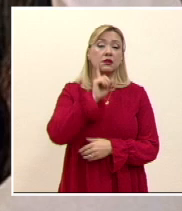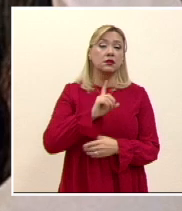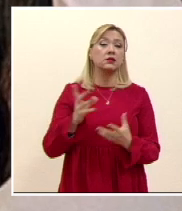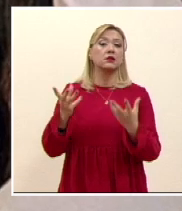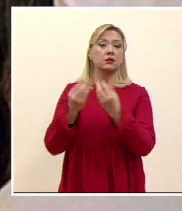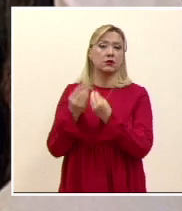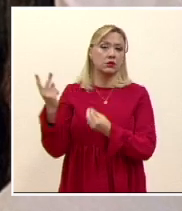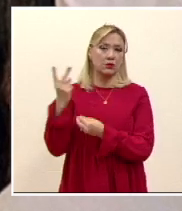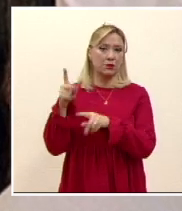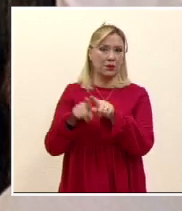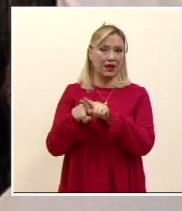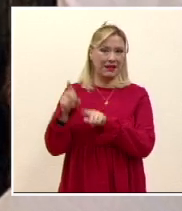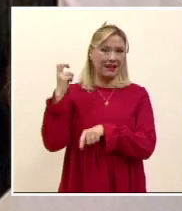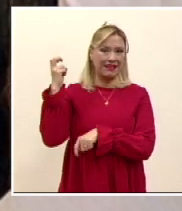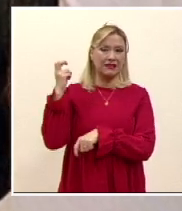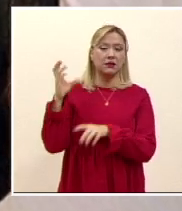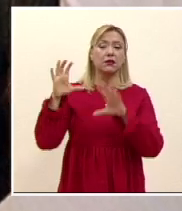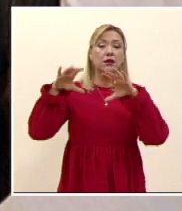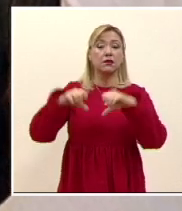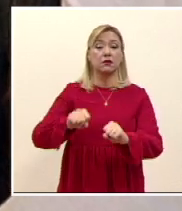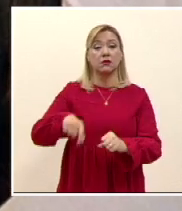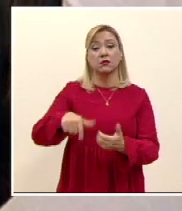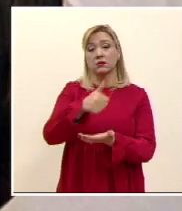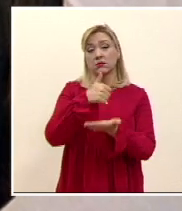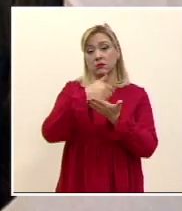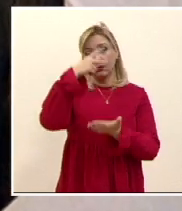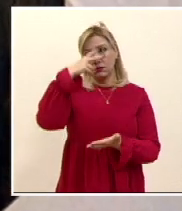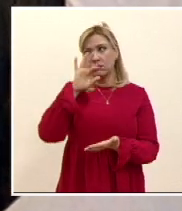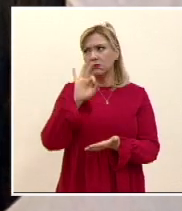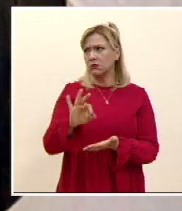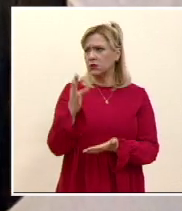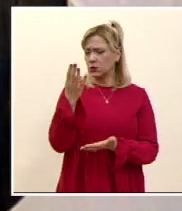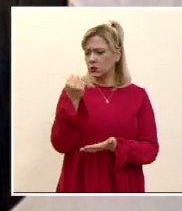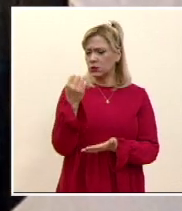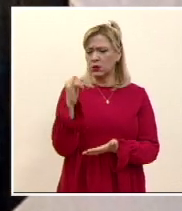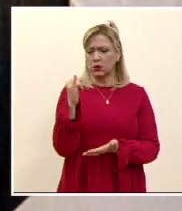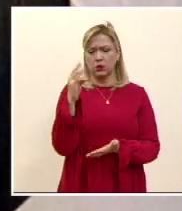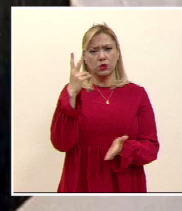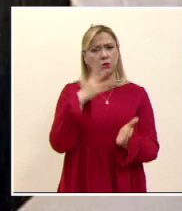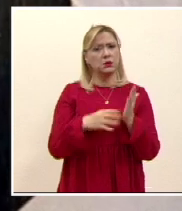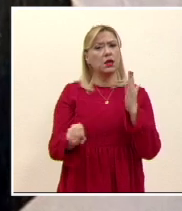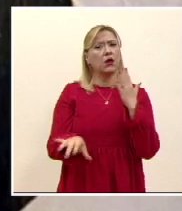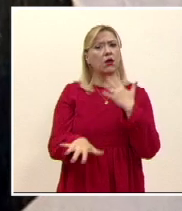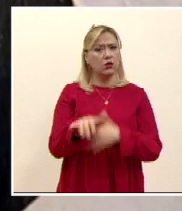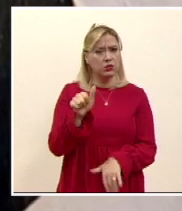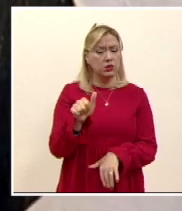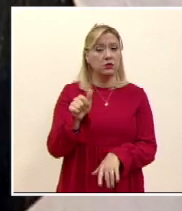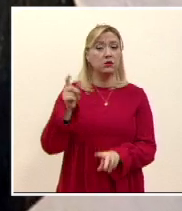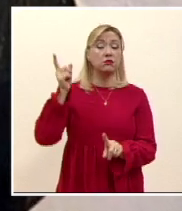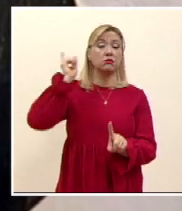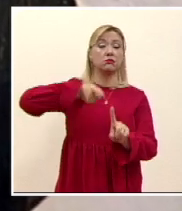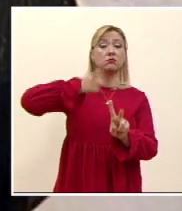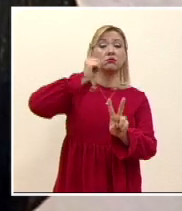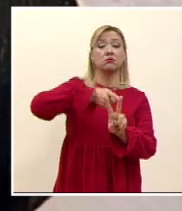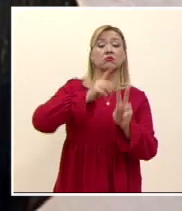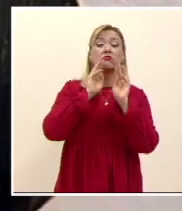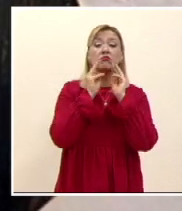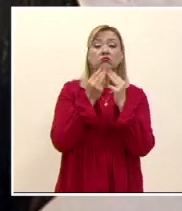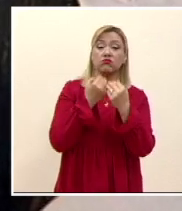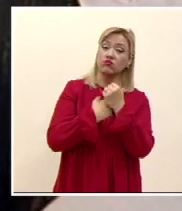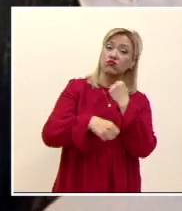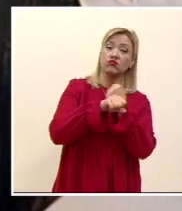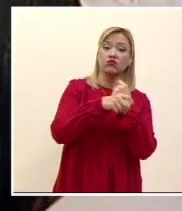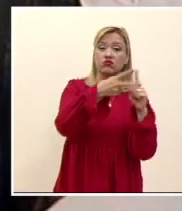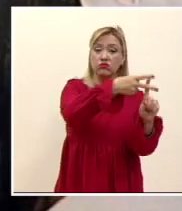su hermano, fueron detenidos en la capital del país el 9 de junio de 2011, acusados de formar parte de una banda